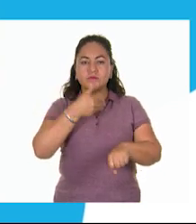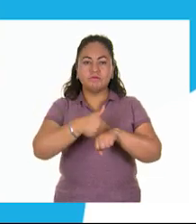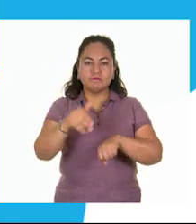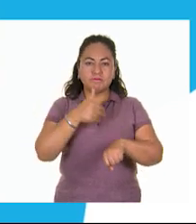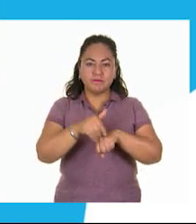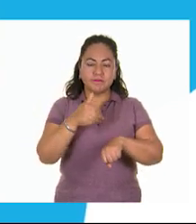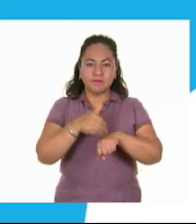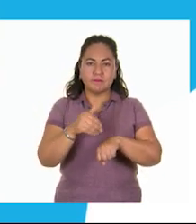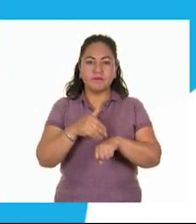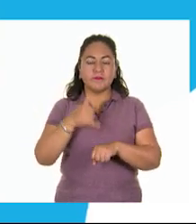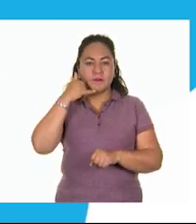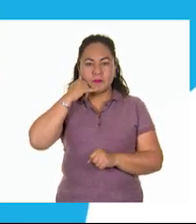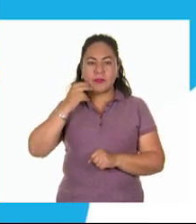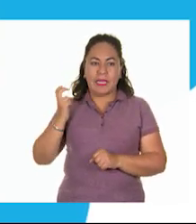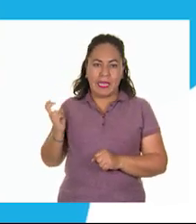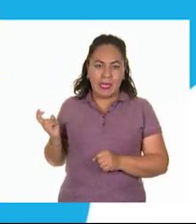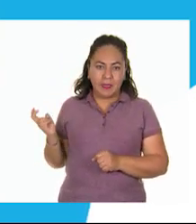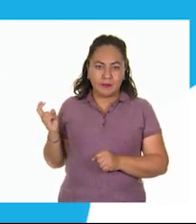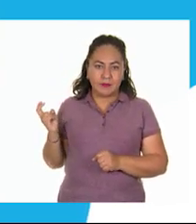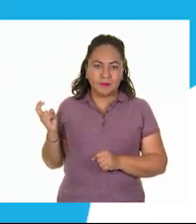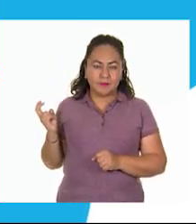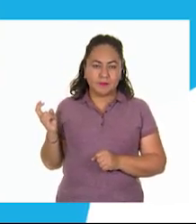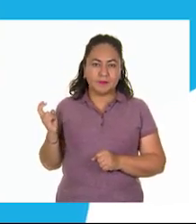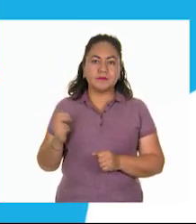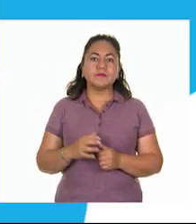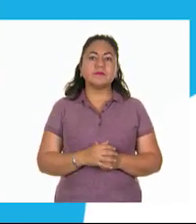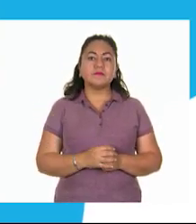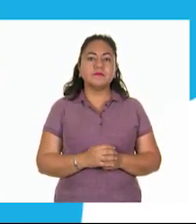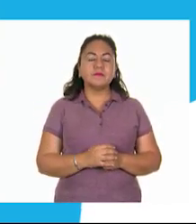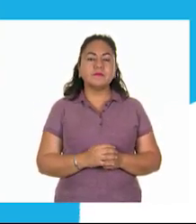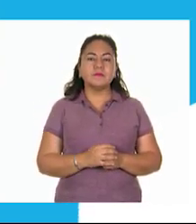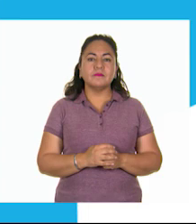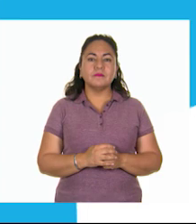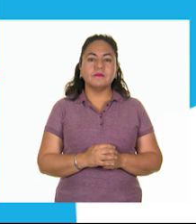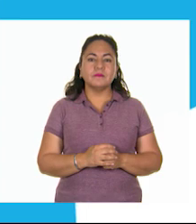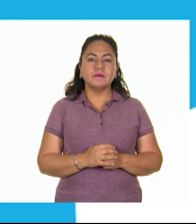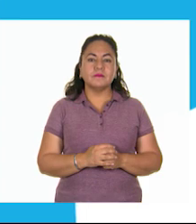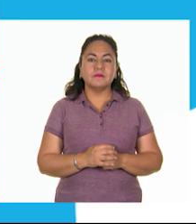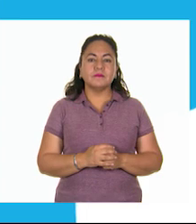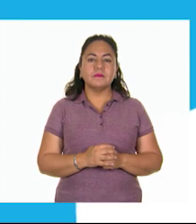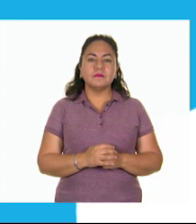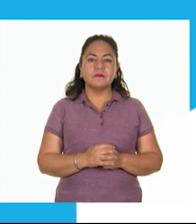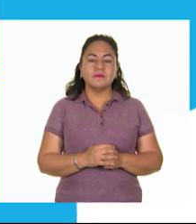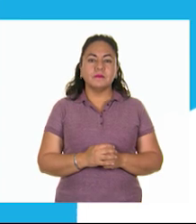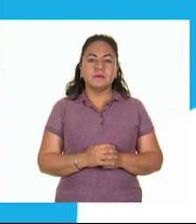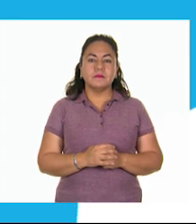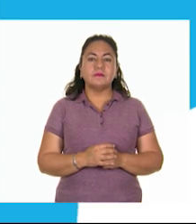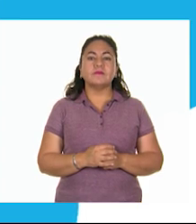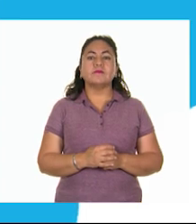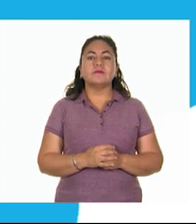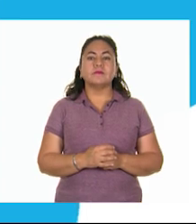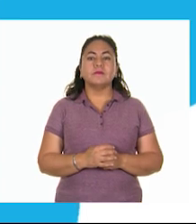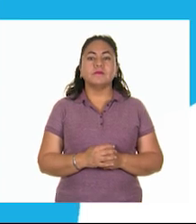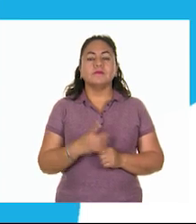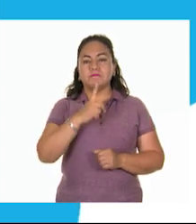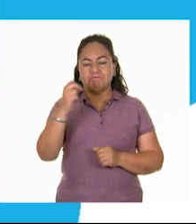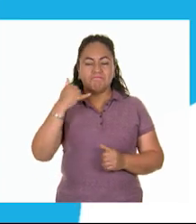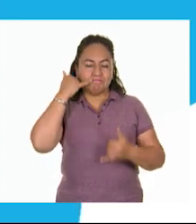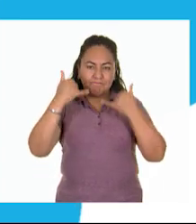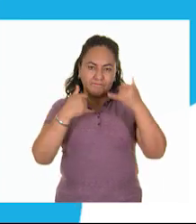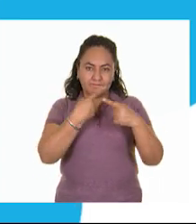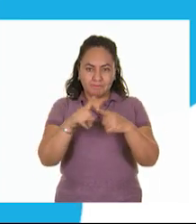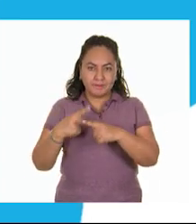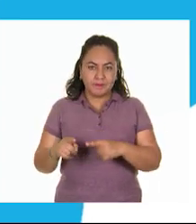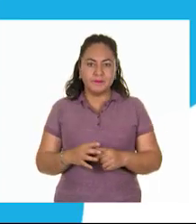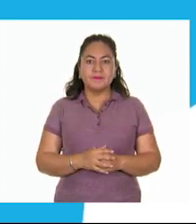teléfono 55 41 72 04 13. 100